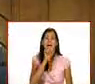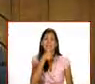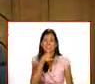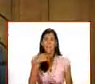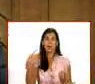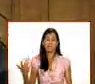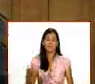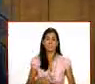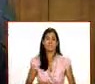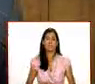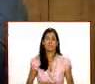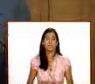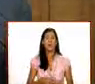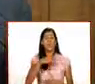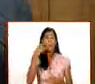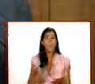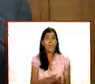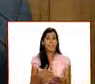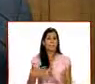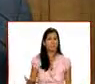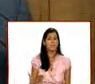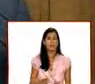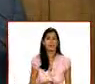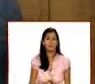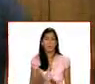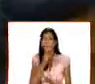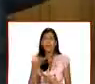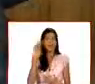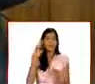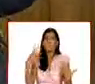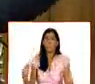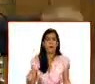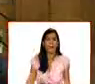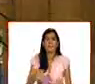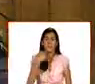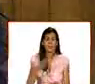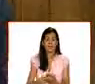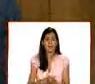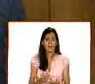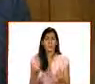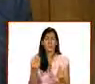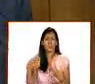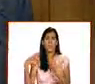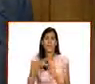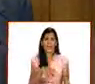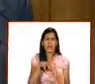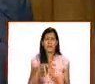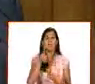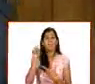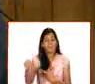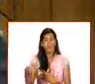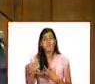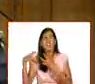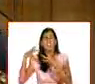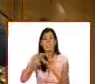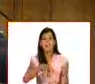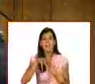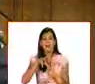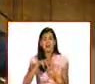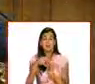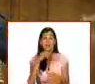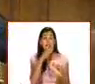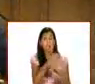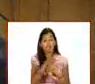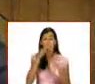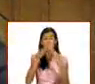ancianos, que son muertos irracionalmente. Ya no tanto con la guerra a ellas, sino que es una guerra casa